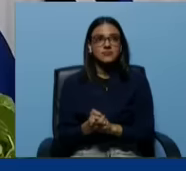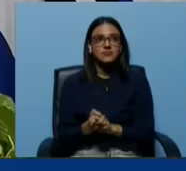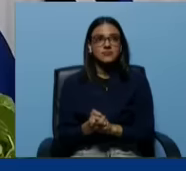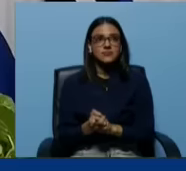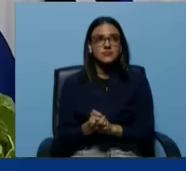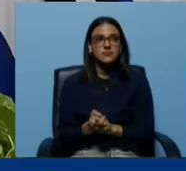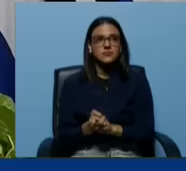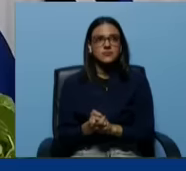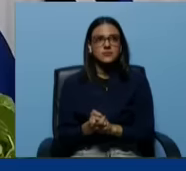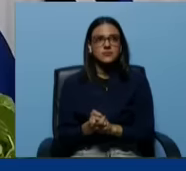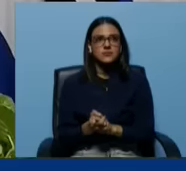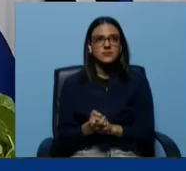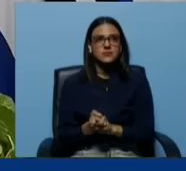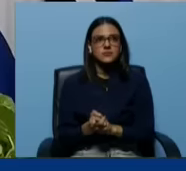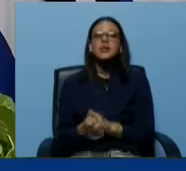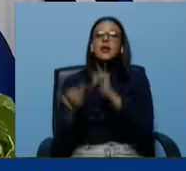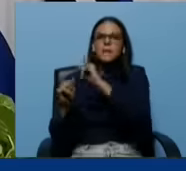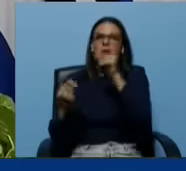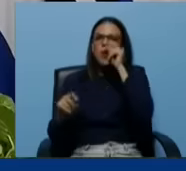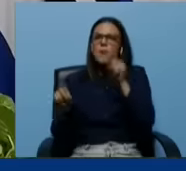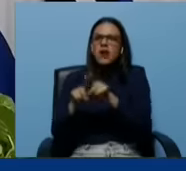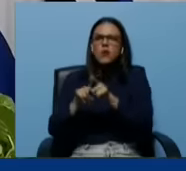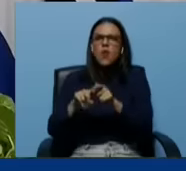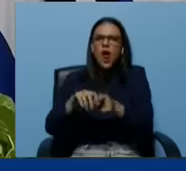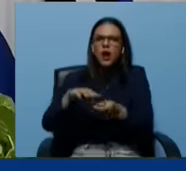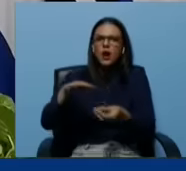los mercenarios,